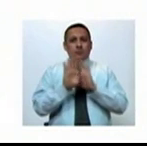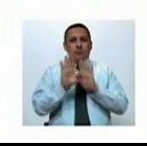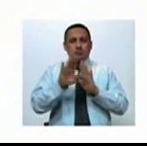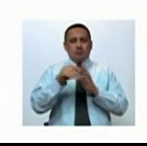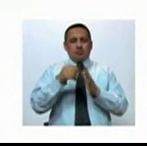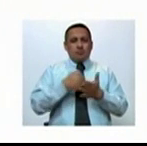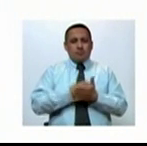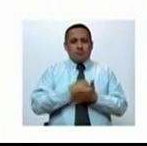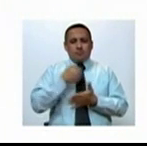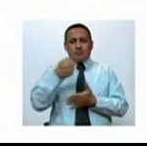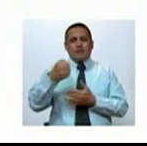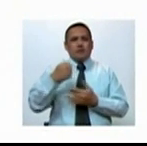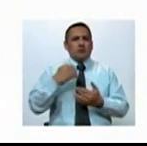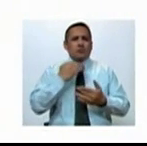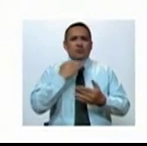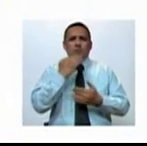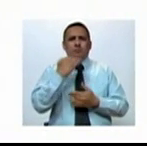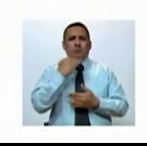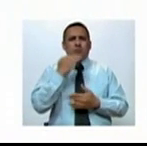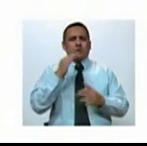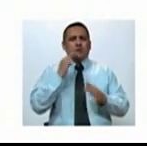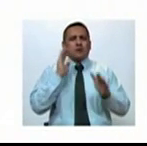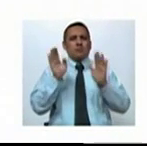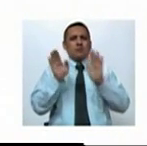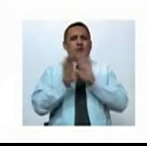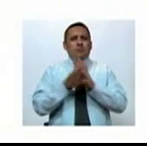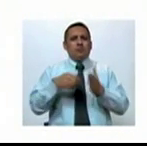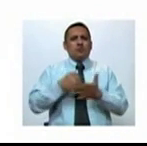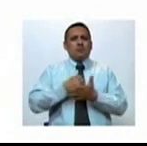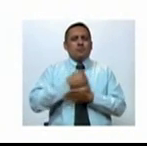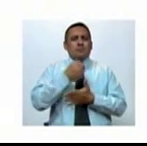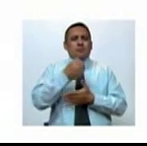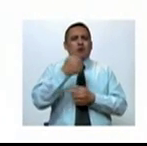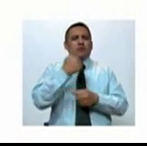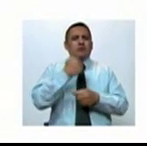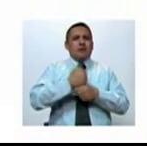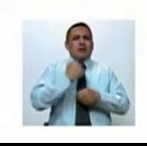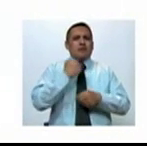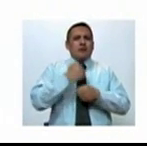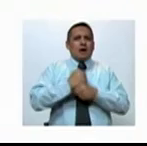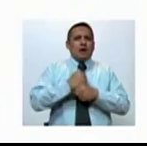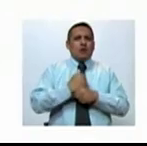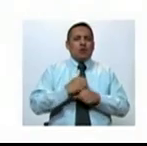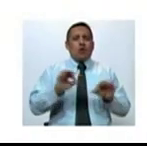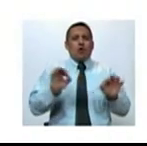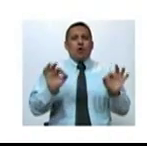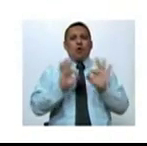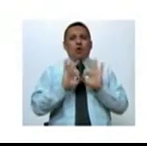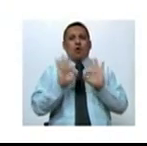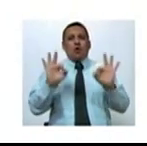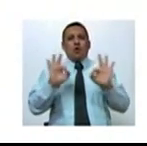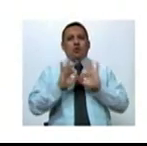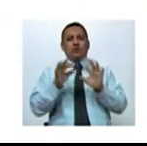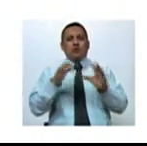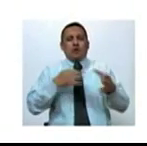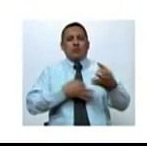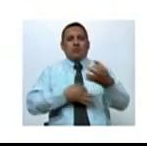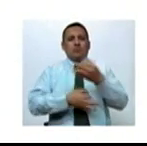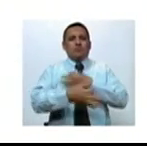independientemente de que sus ingresos provengan de una remuneración laboral o de una